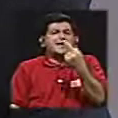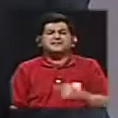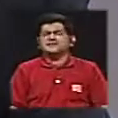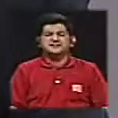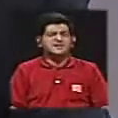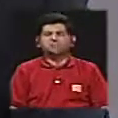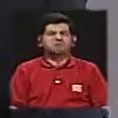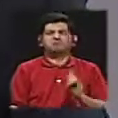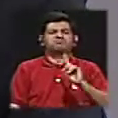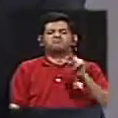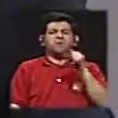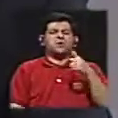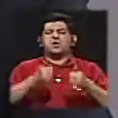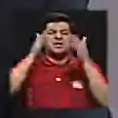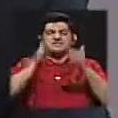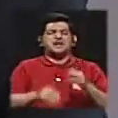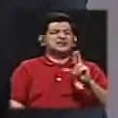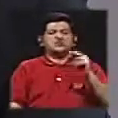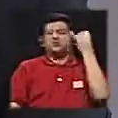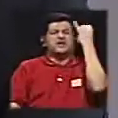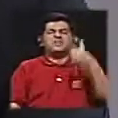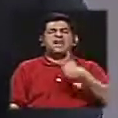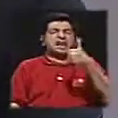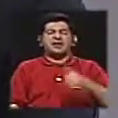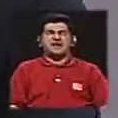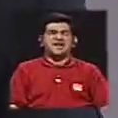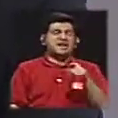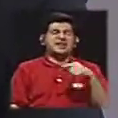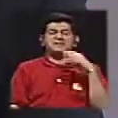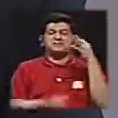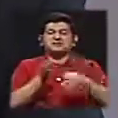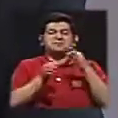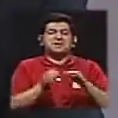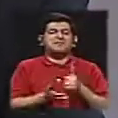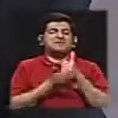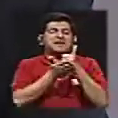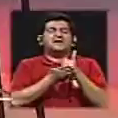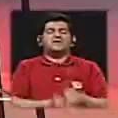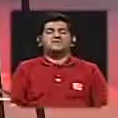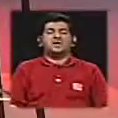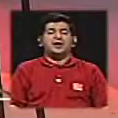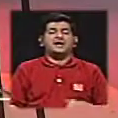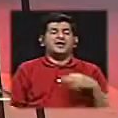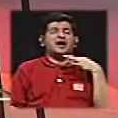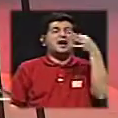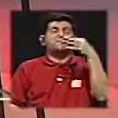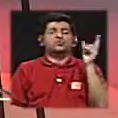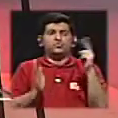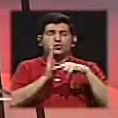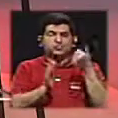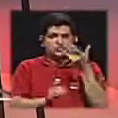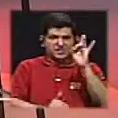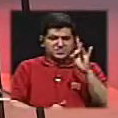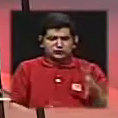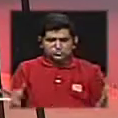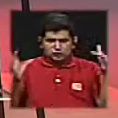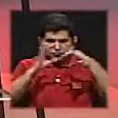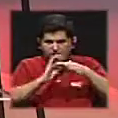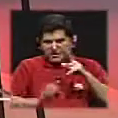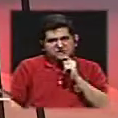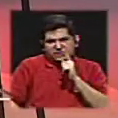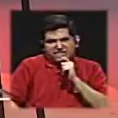no, que esa candidatura no era para ganar, sino que era para simplemente llenar el camino al 2018, ¿se refería a quién?